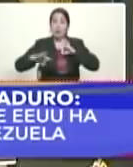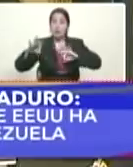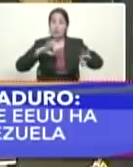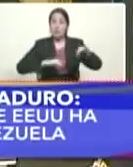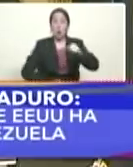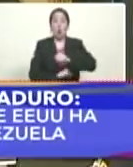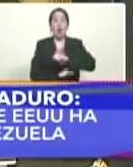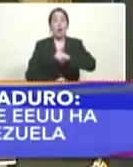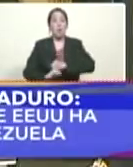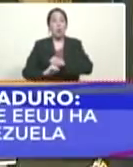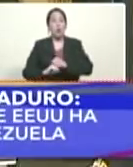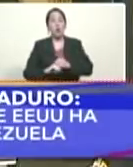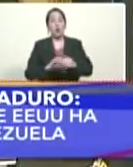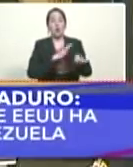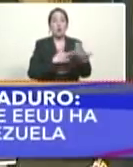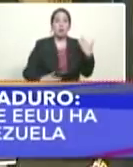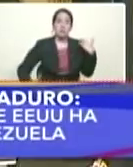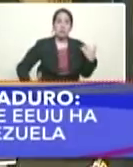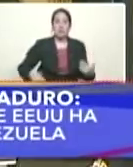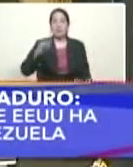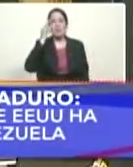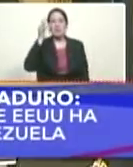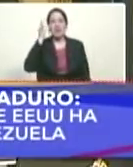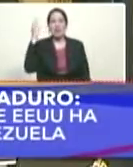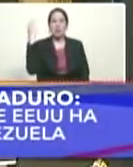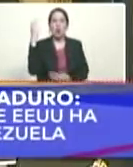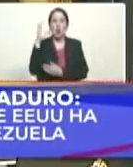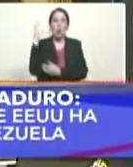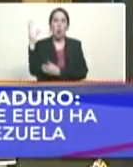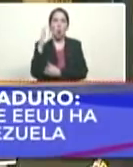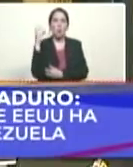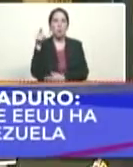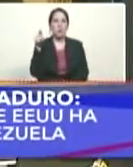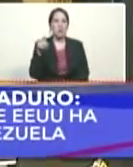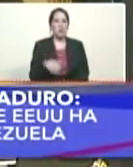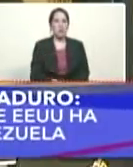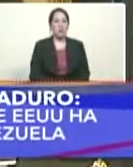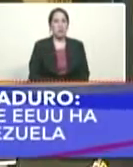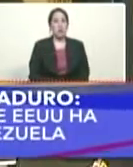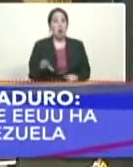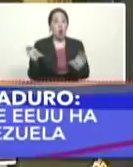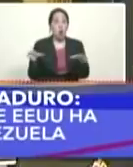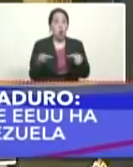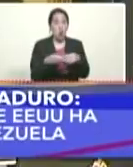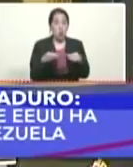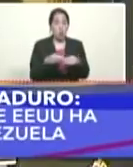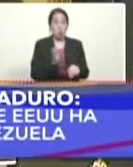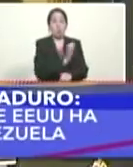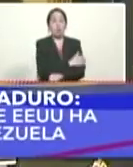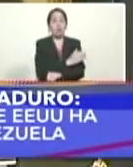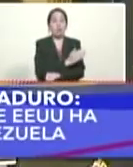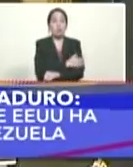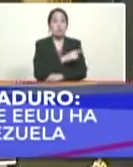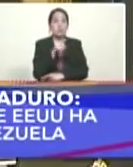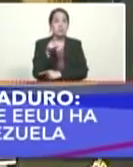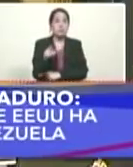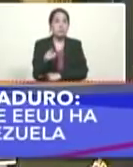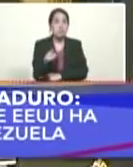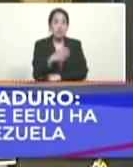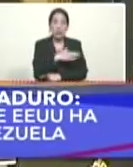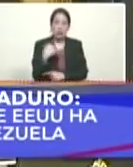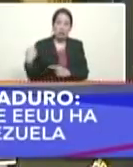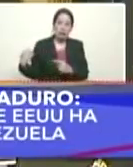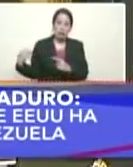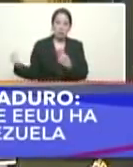apoyo del ex presidente juan manuel santos en colombia y los grupos terroristas que intentaron asesinarme